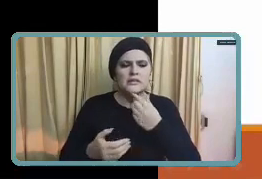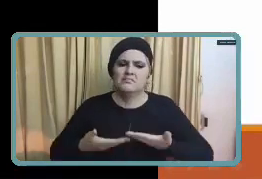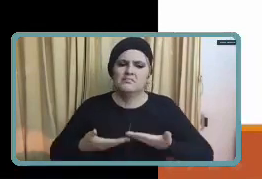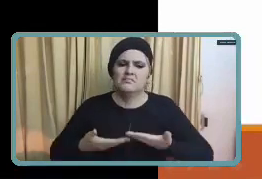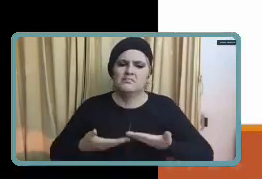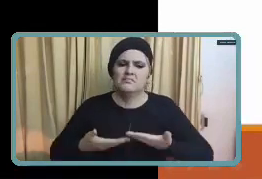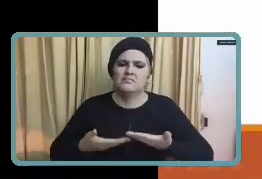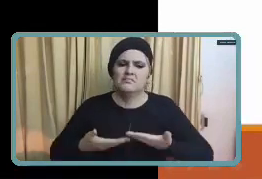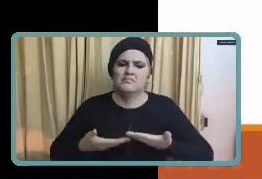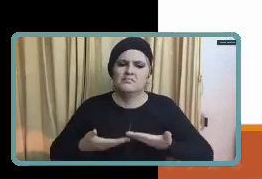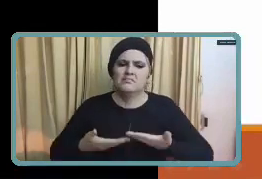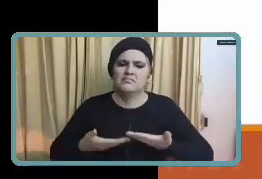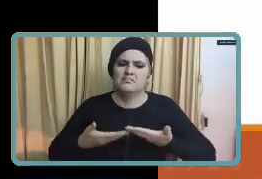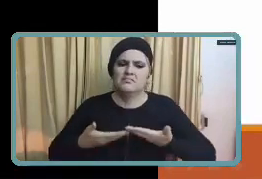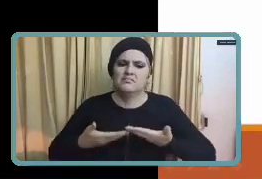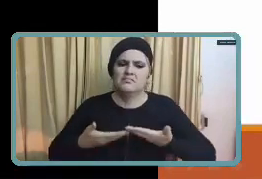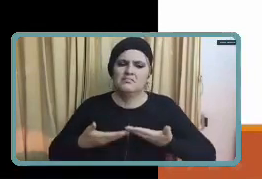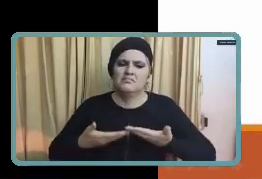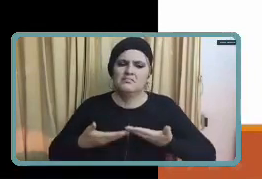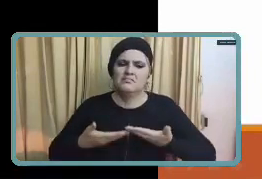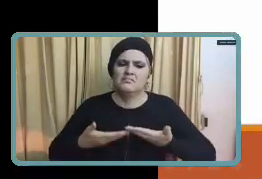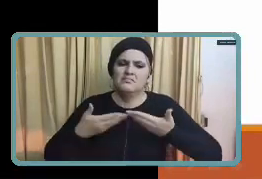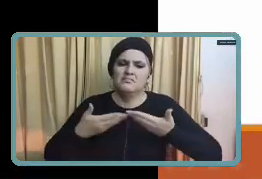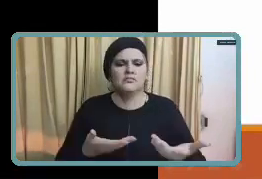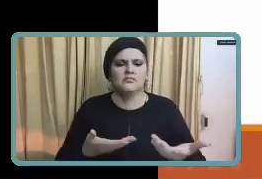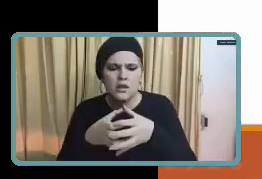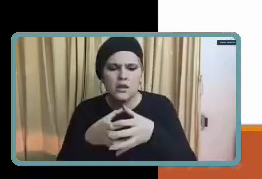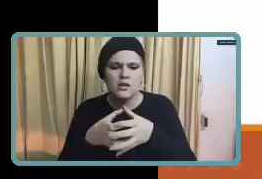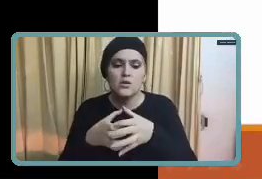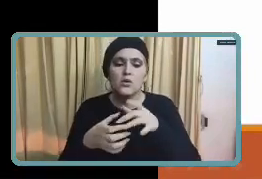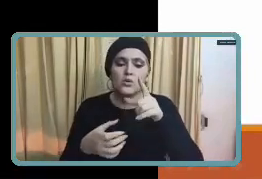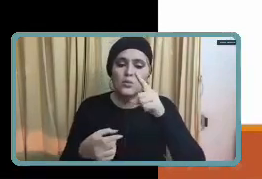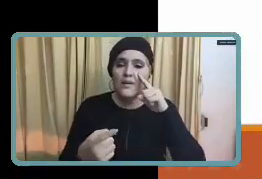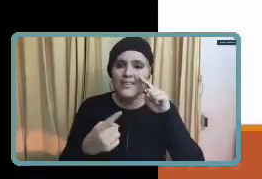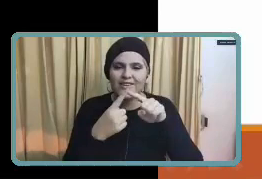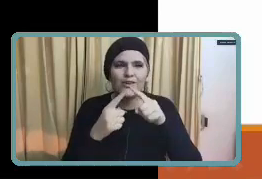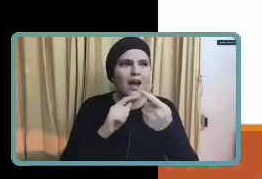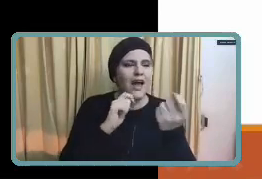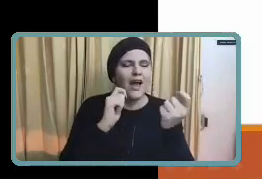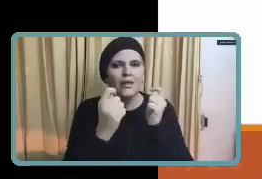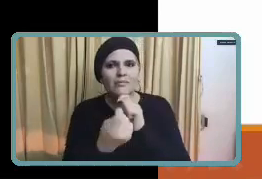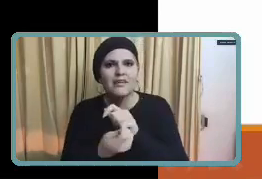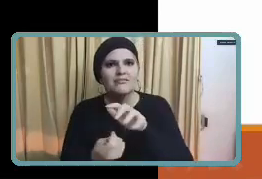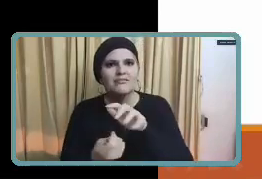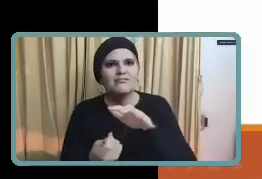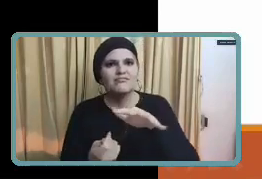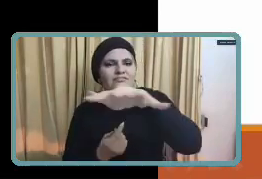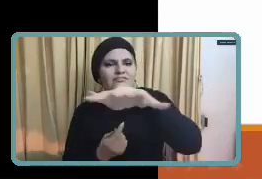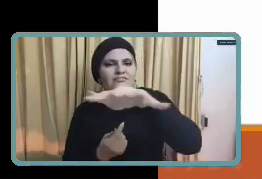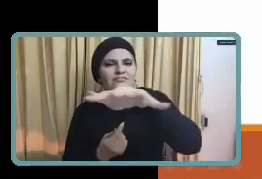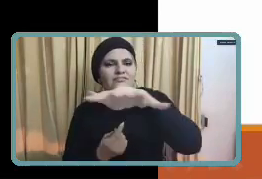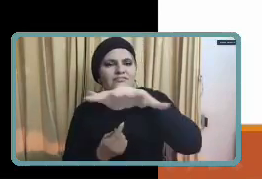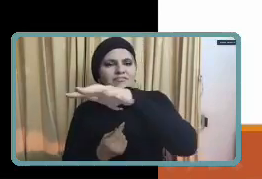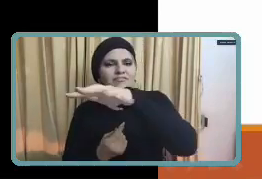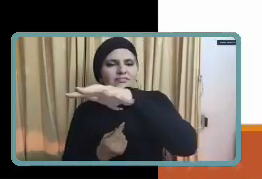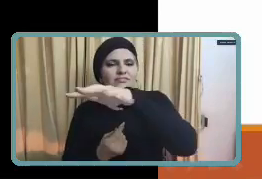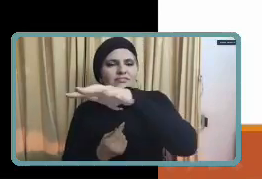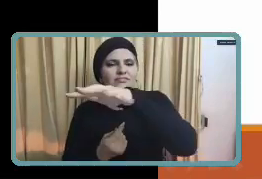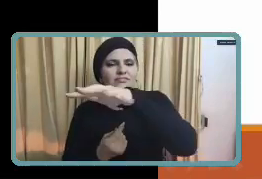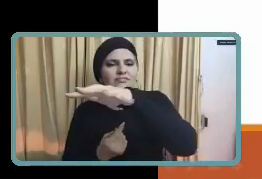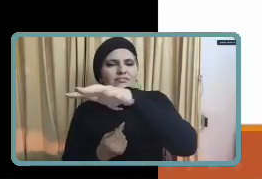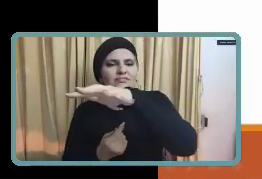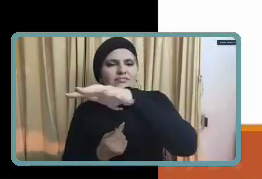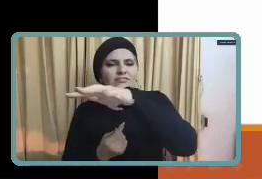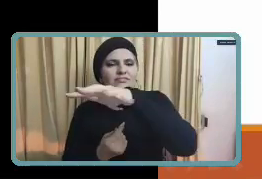ser adaptar el entorno que debo afrontar y modificar los lugares y las actitudes. Eso hará nuestra sociedad mejor. Tenemos